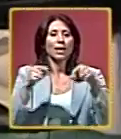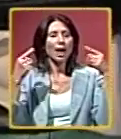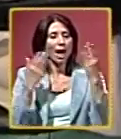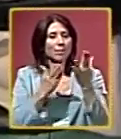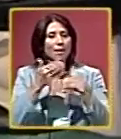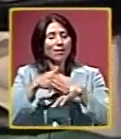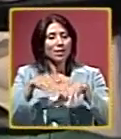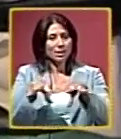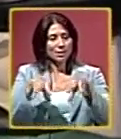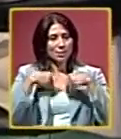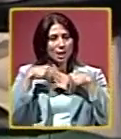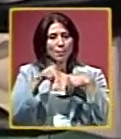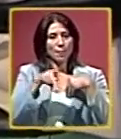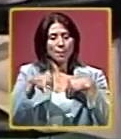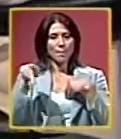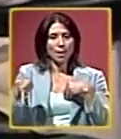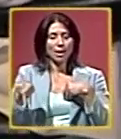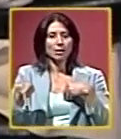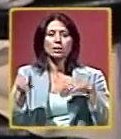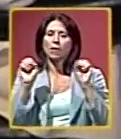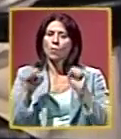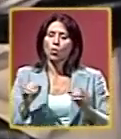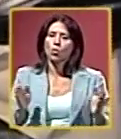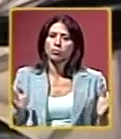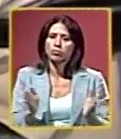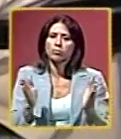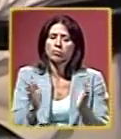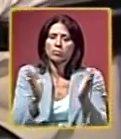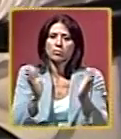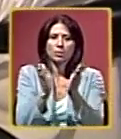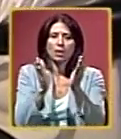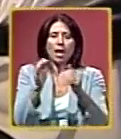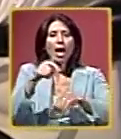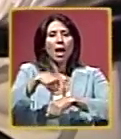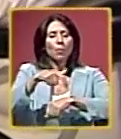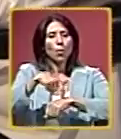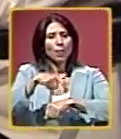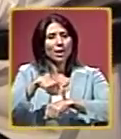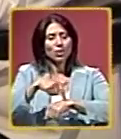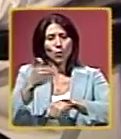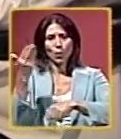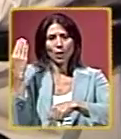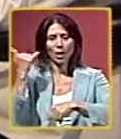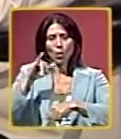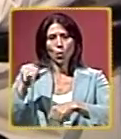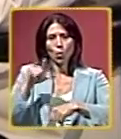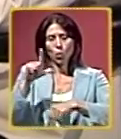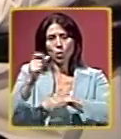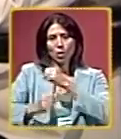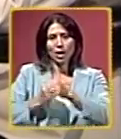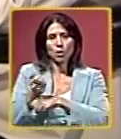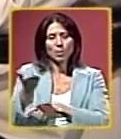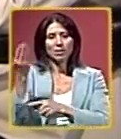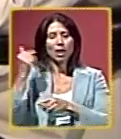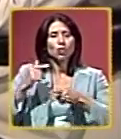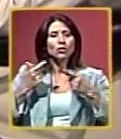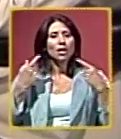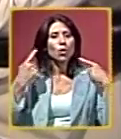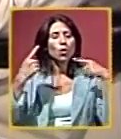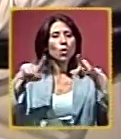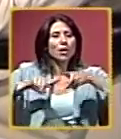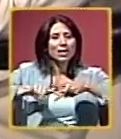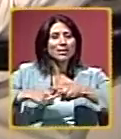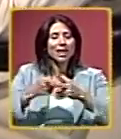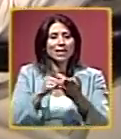Plan Puebla-Panamá darle un gran impulso al momento que en julio del año pasado se logró iniciar la ejecución de ese